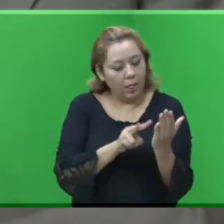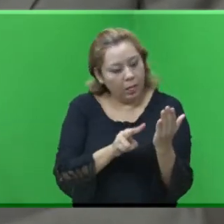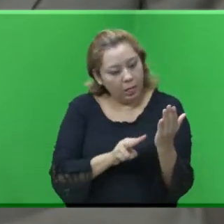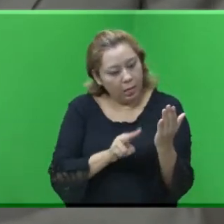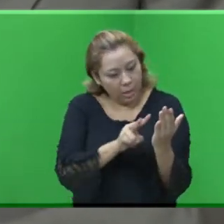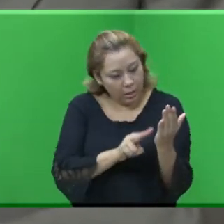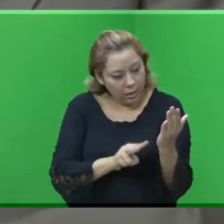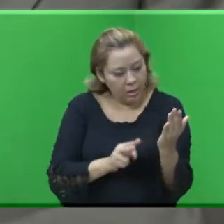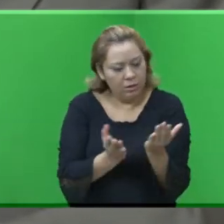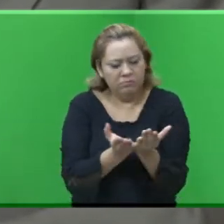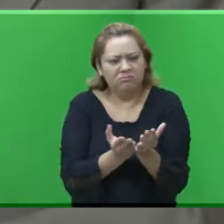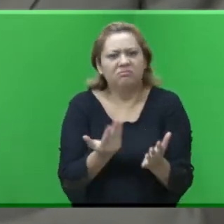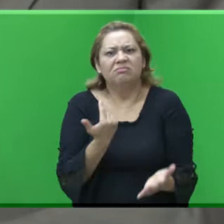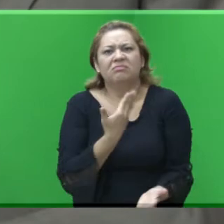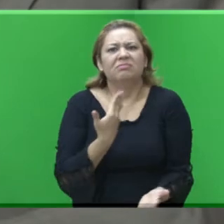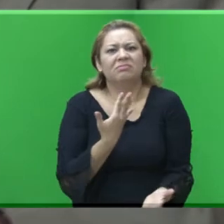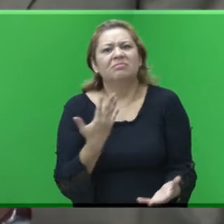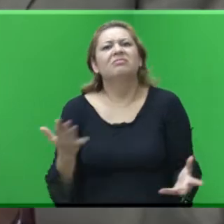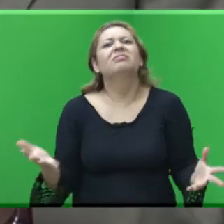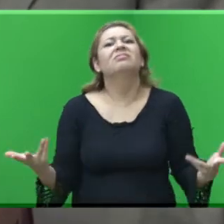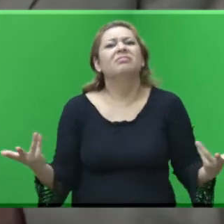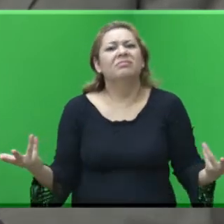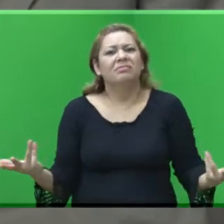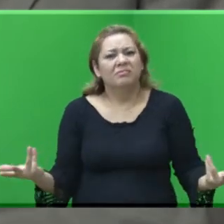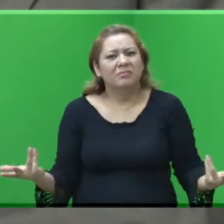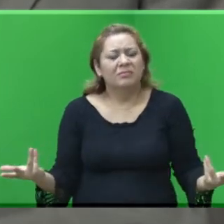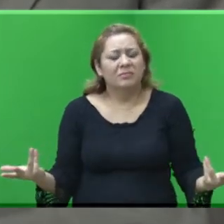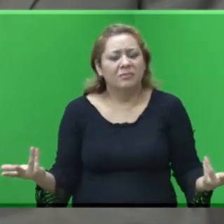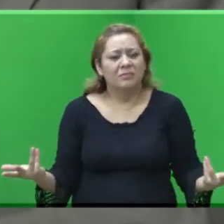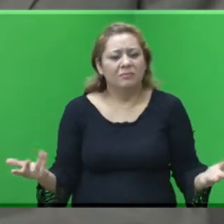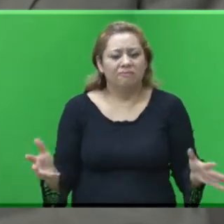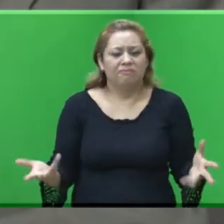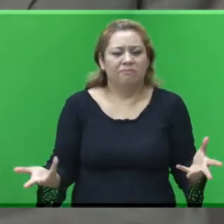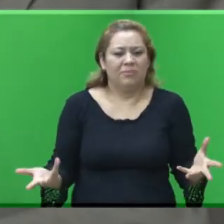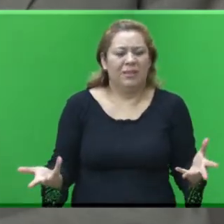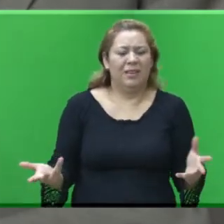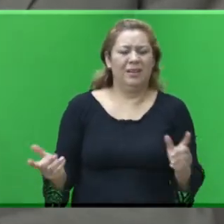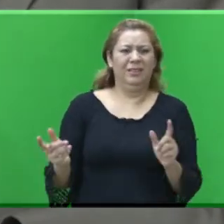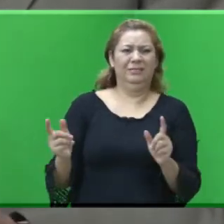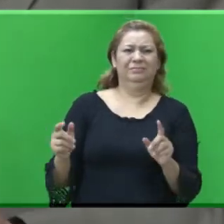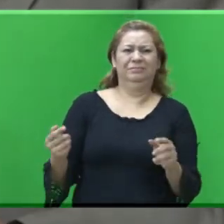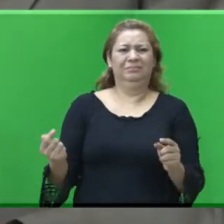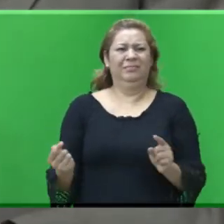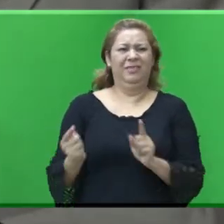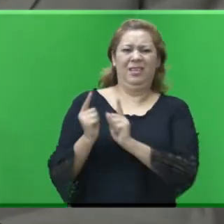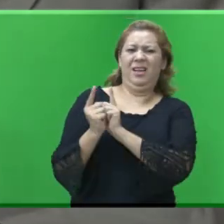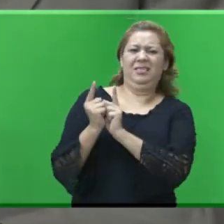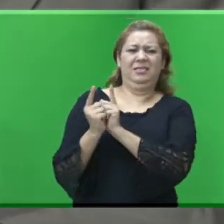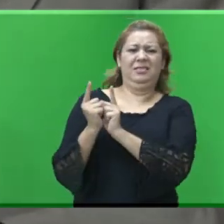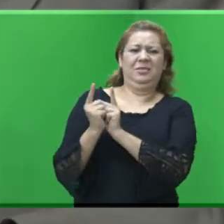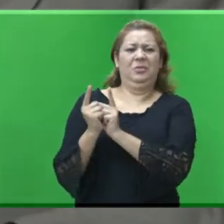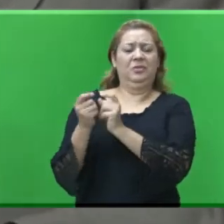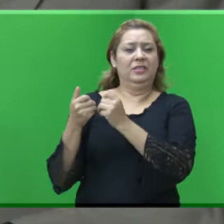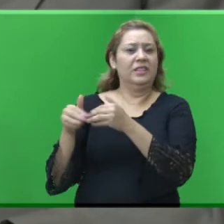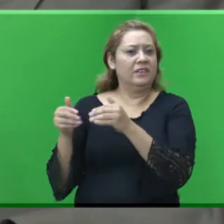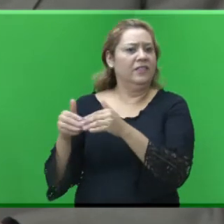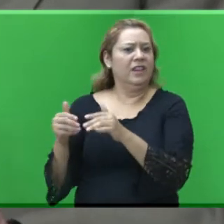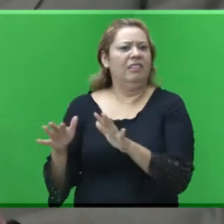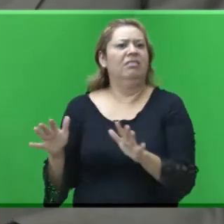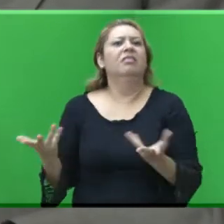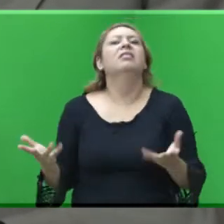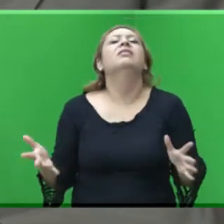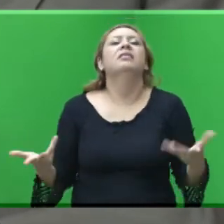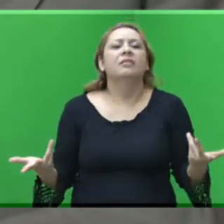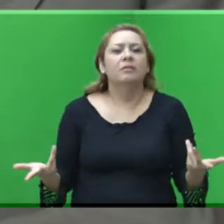nos preguntamos, ¿qué les pasó a estos para actuar de una manera distinta, de